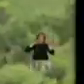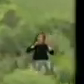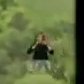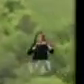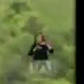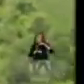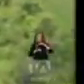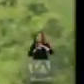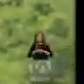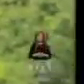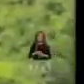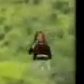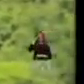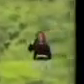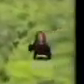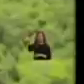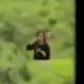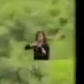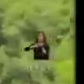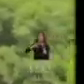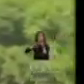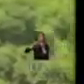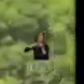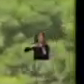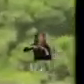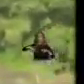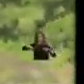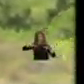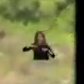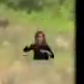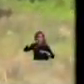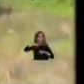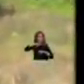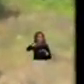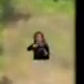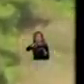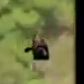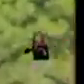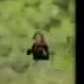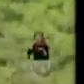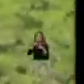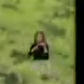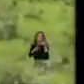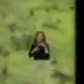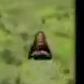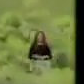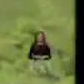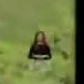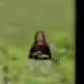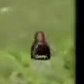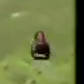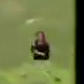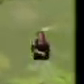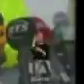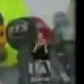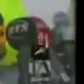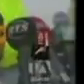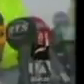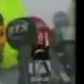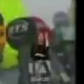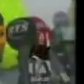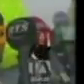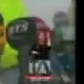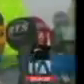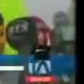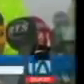las investigaciones en febrero, pero ahí no se podía visualizar el sembrío por el tamaño de las plantas. Las plantaciones ya estaban